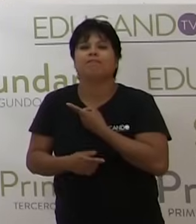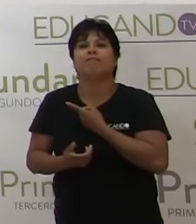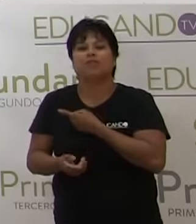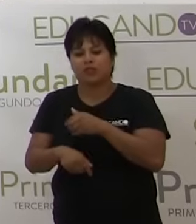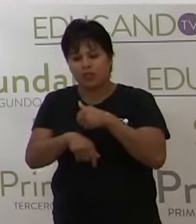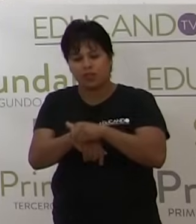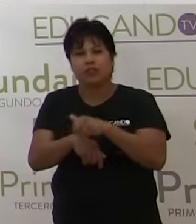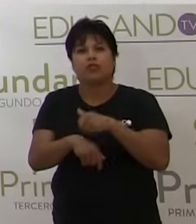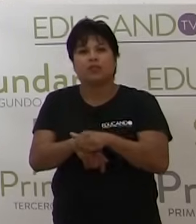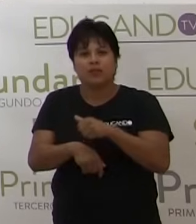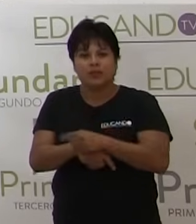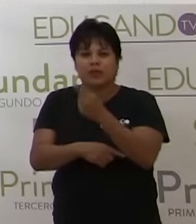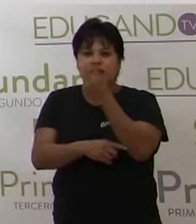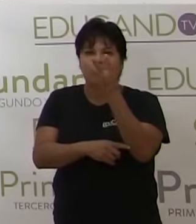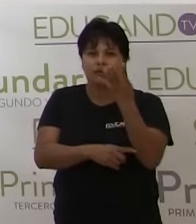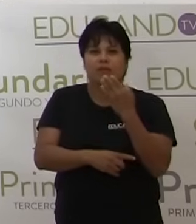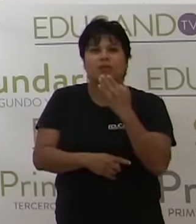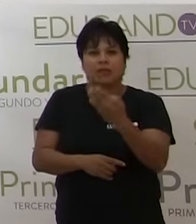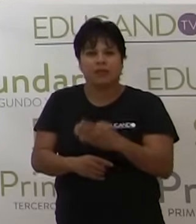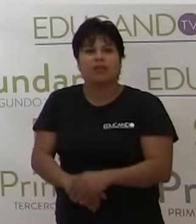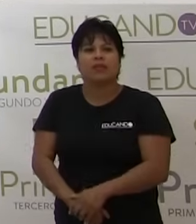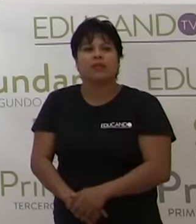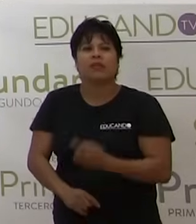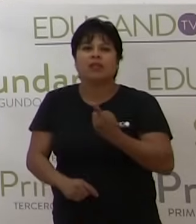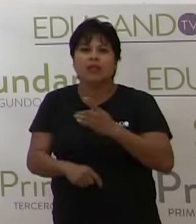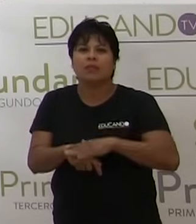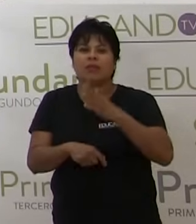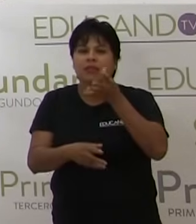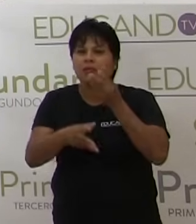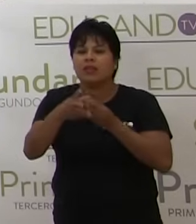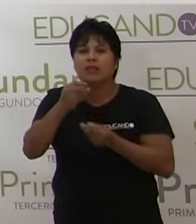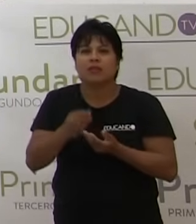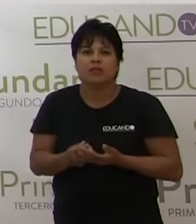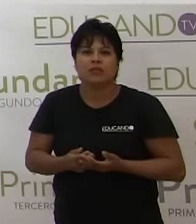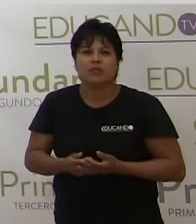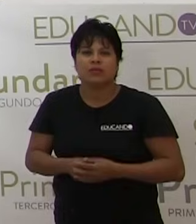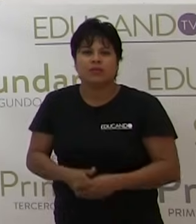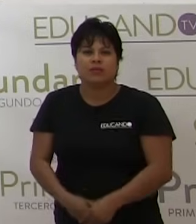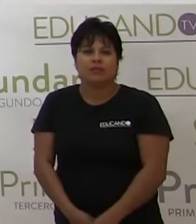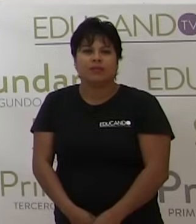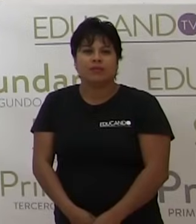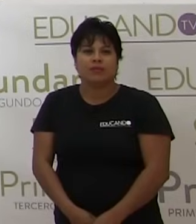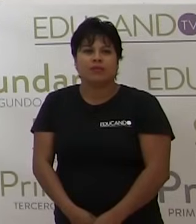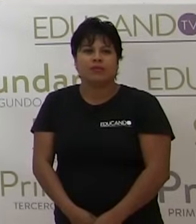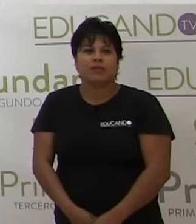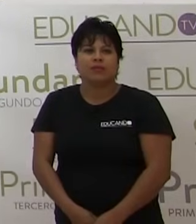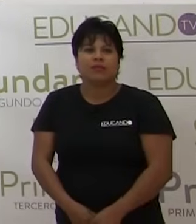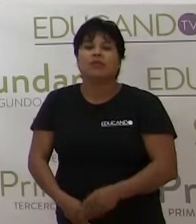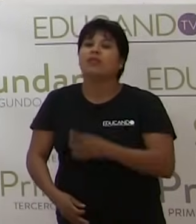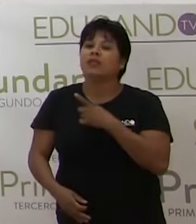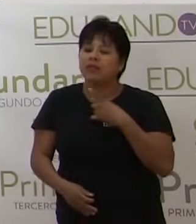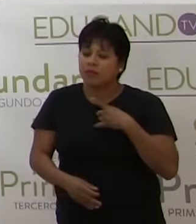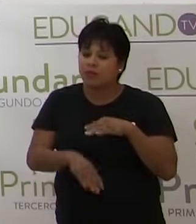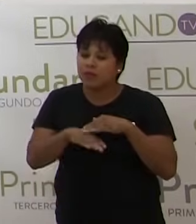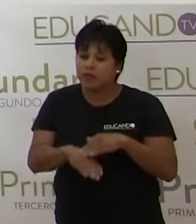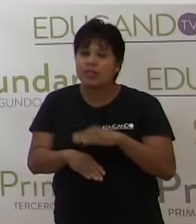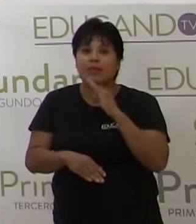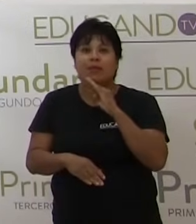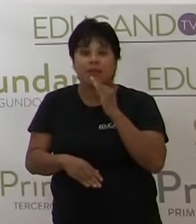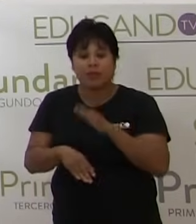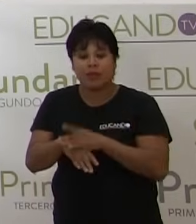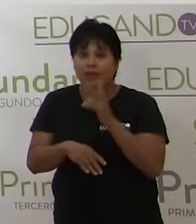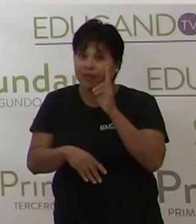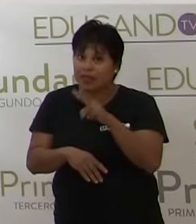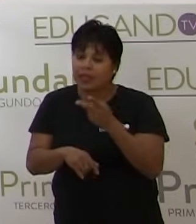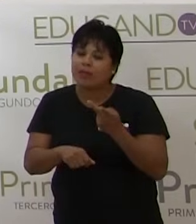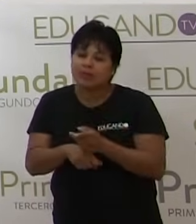los números muy bien y qué más aprendimos que hay que obedecerle a mamá porque ya ven lo que